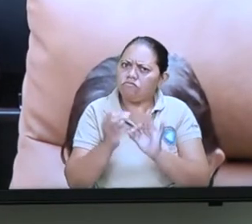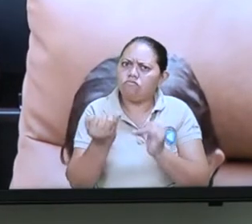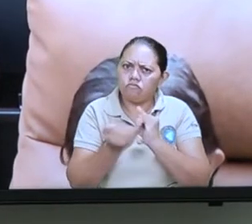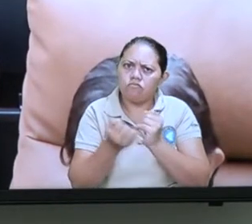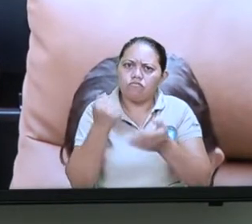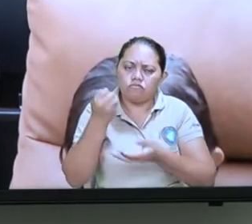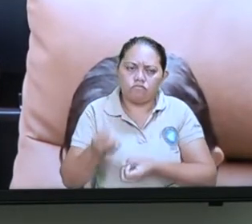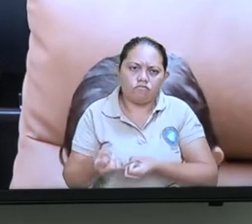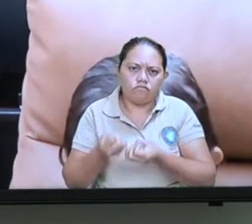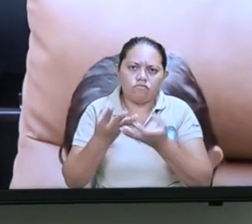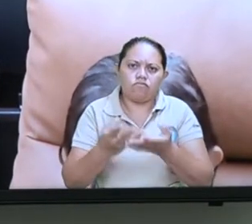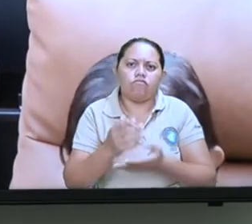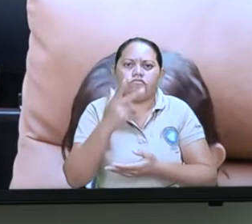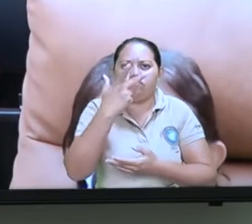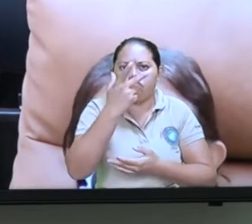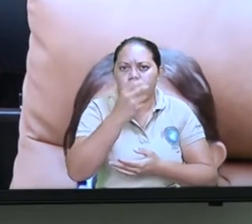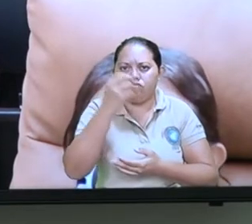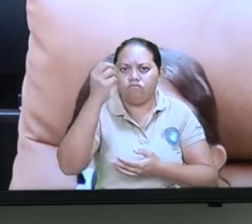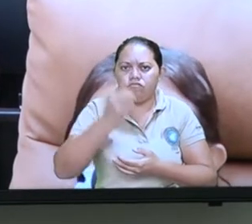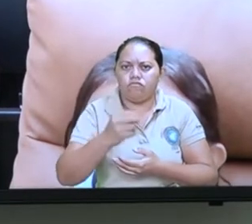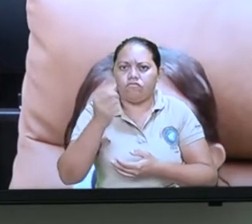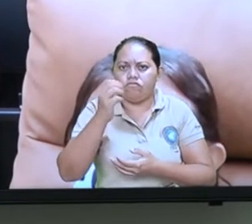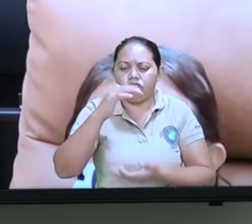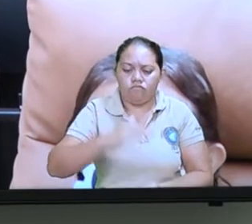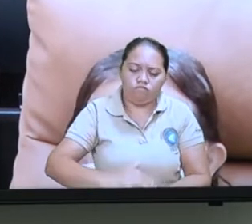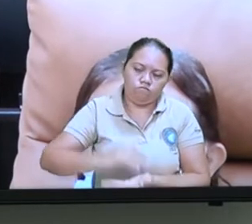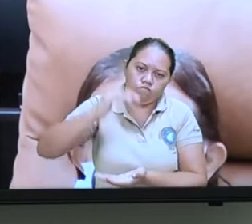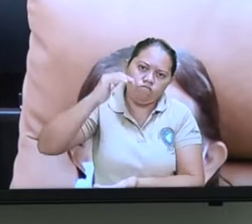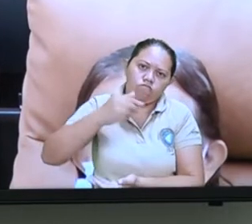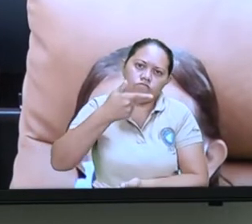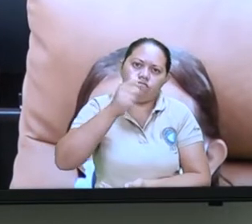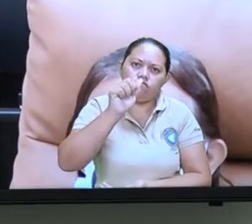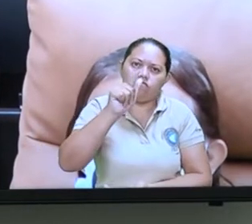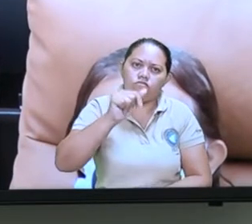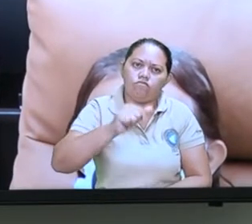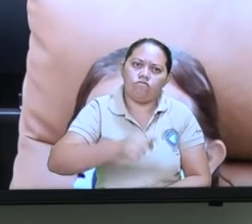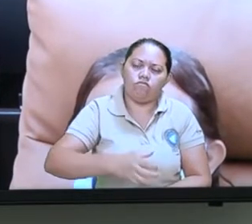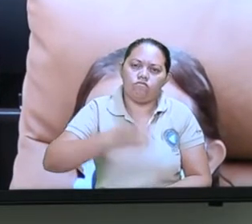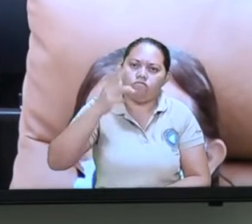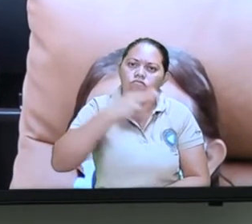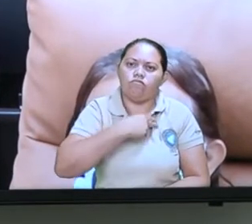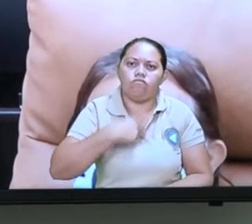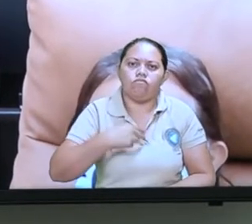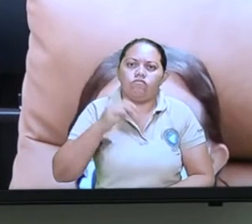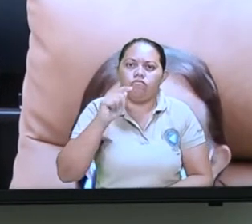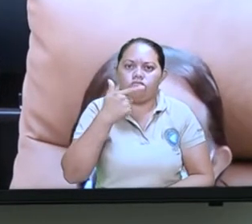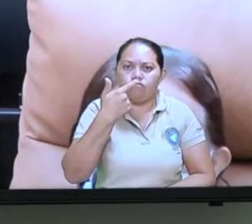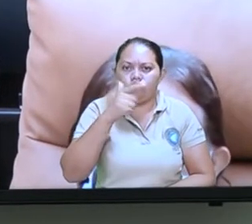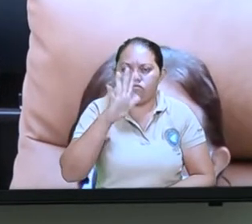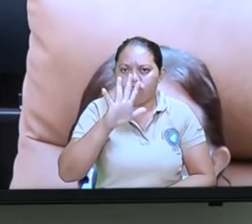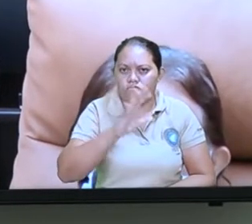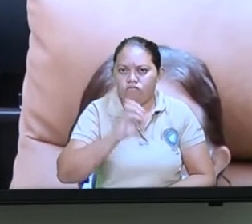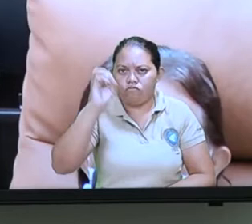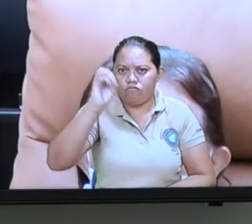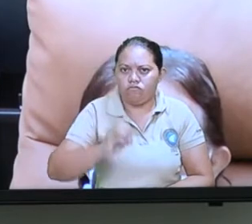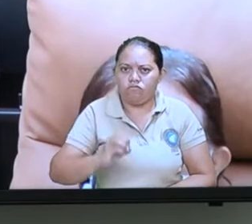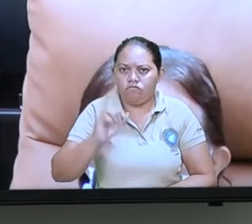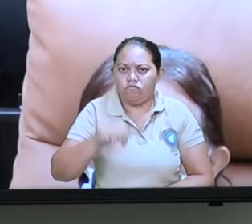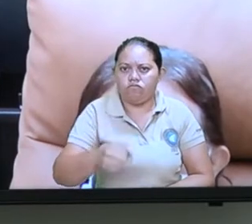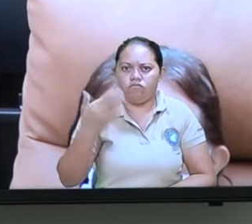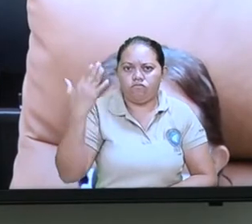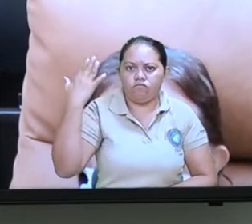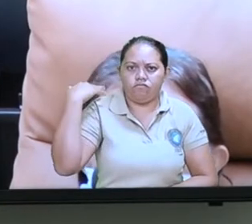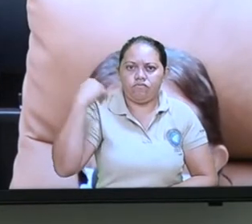producción del 8.2 millones de quintales en comparación a los 7.5 millones de quintales del año